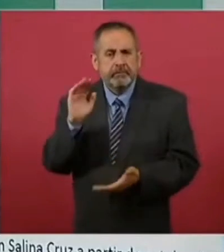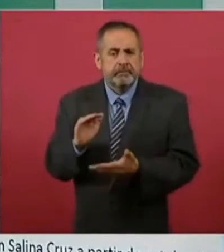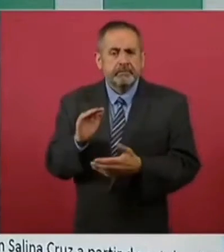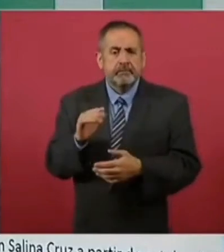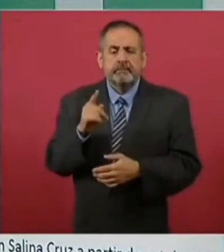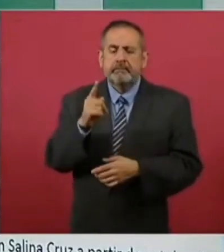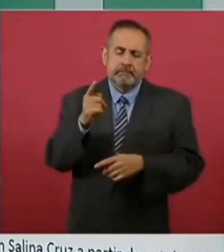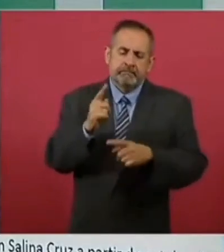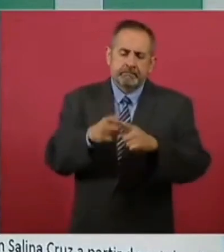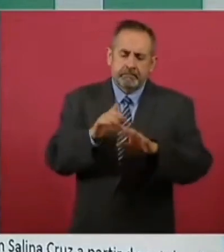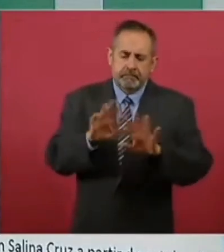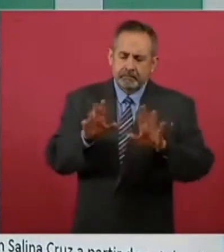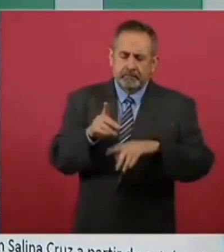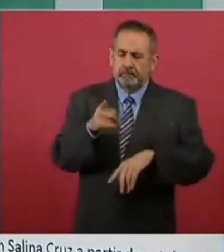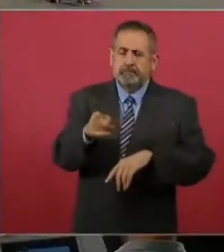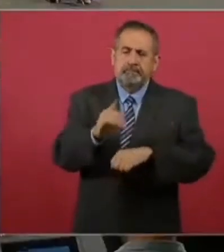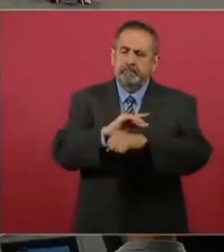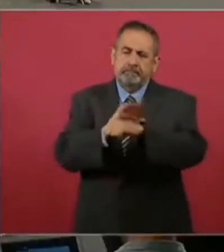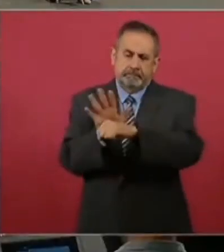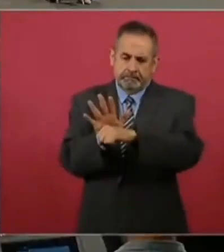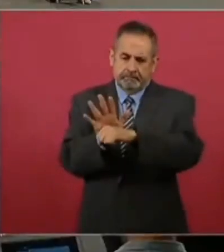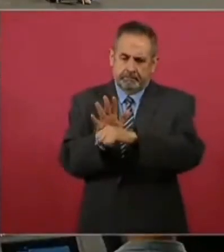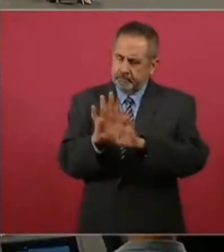tiene que ver también con la pandemia.